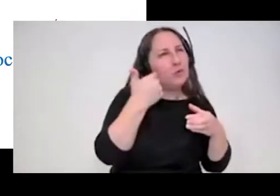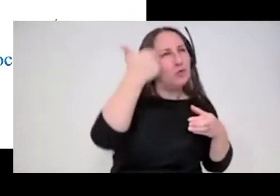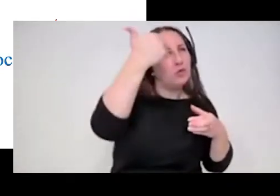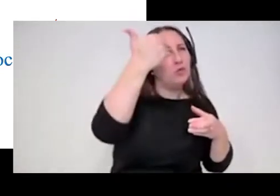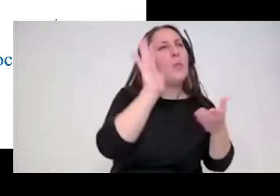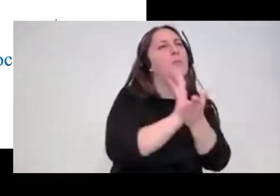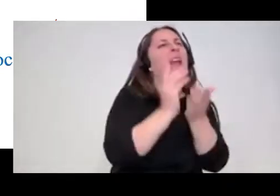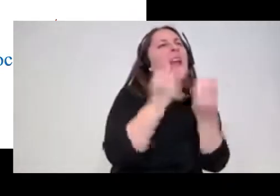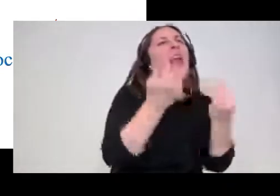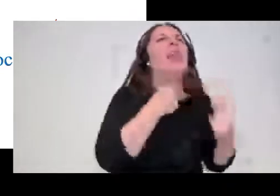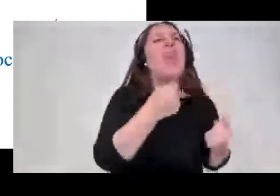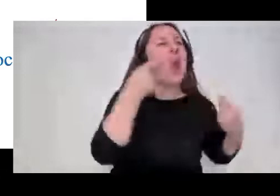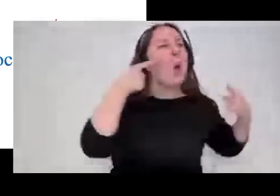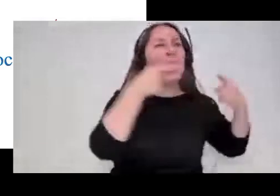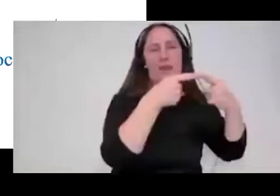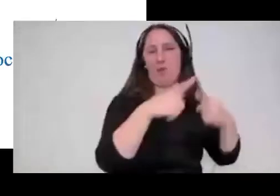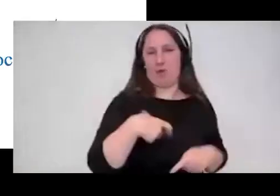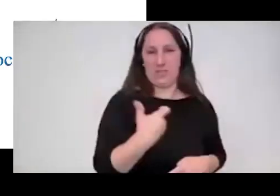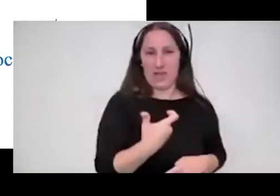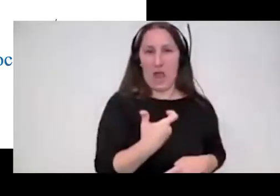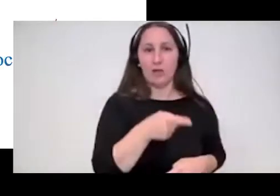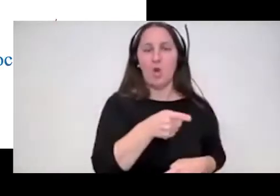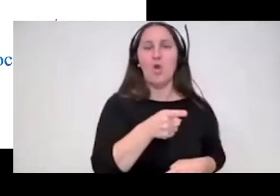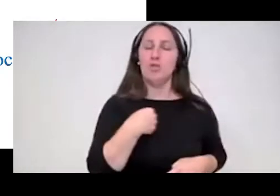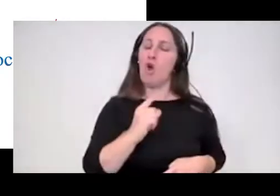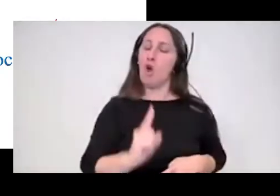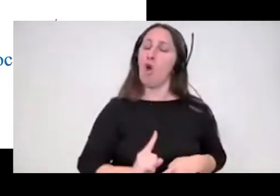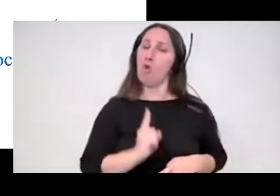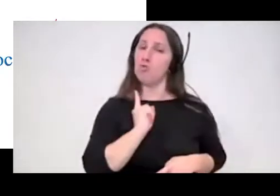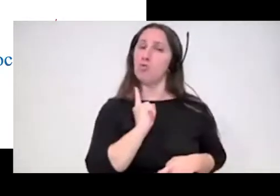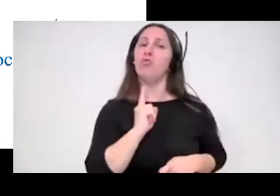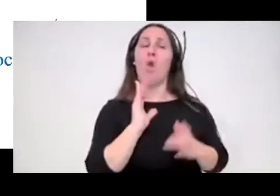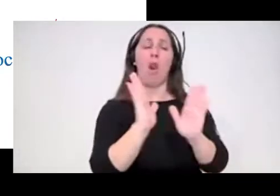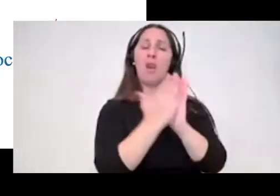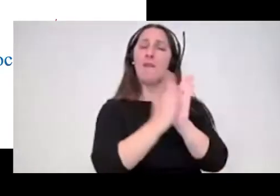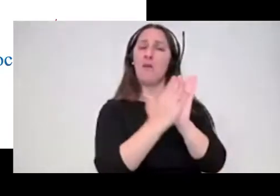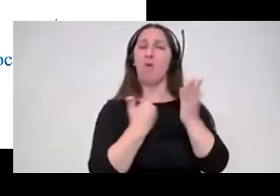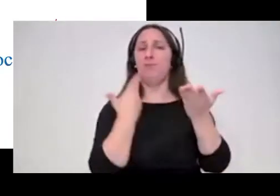enorme orgullo de poder presentar ese libro. De